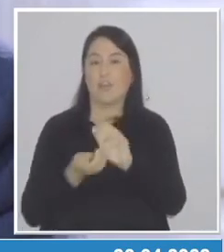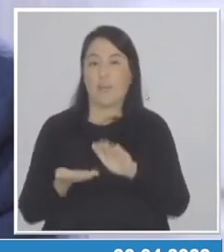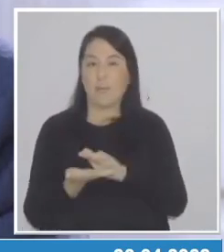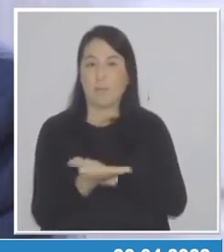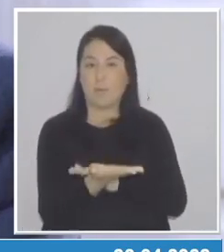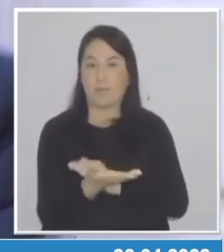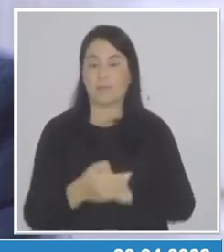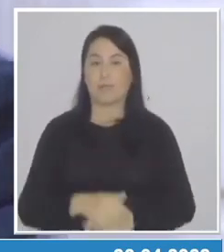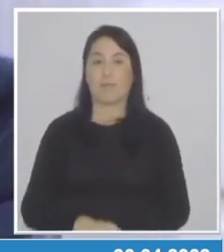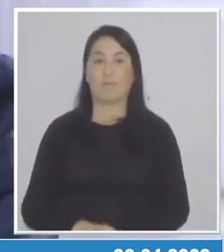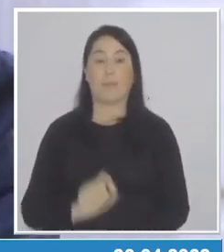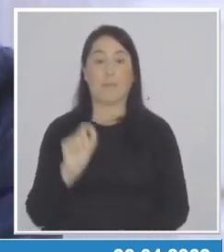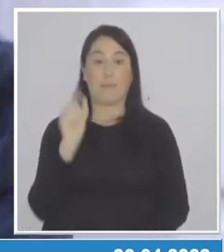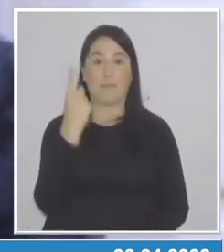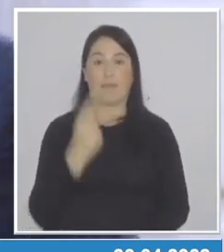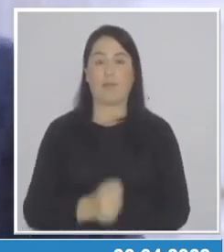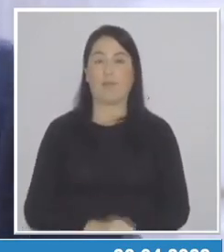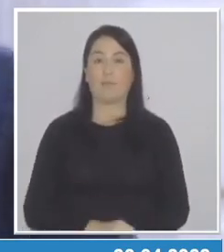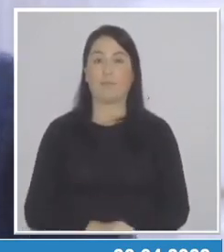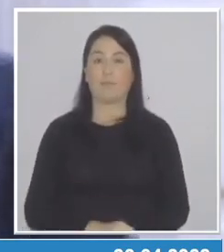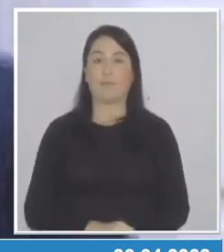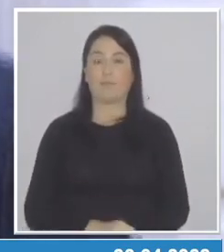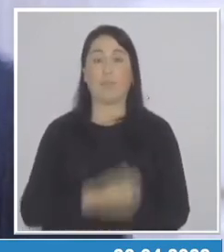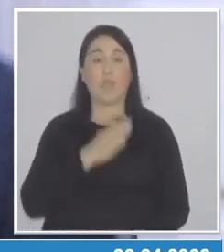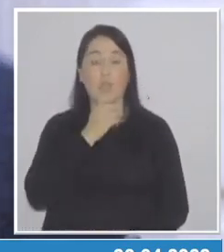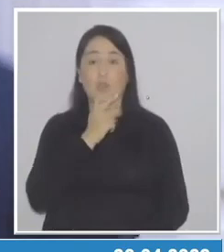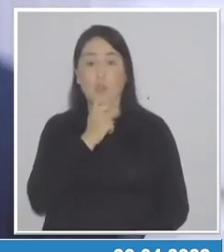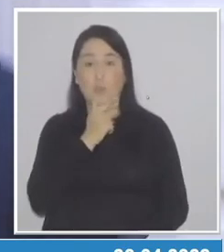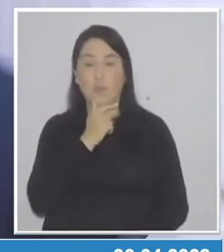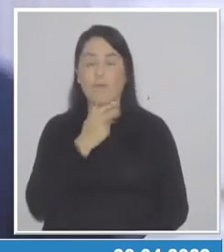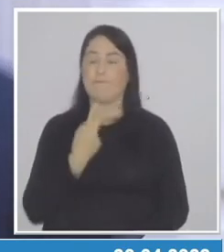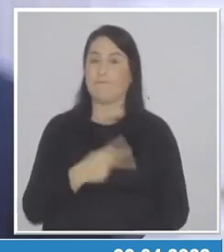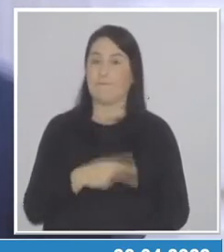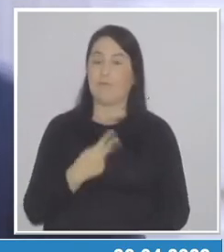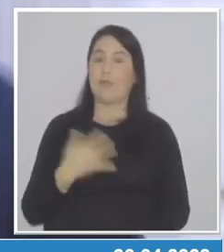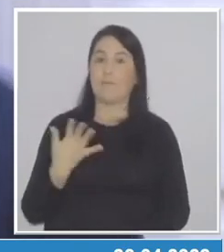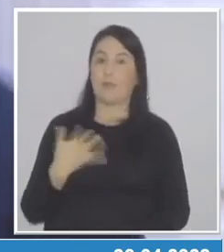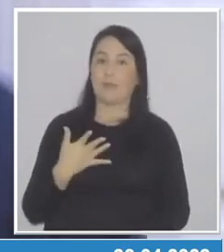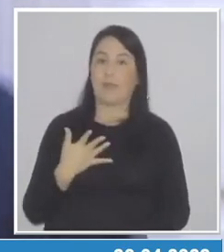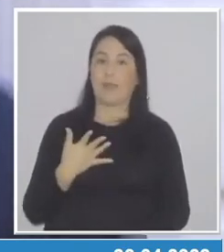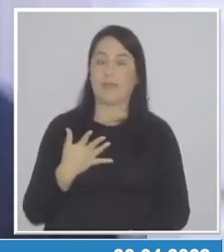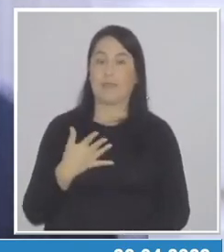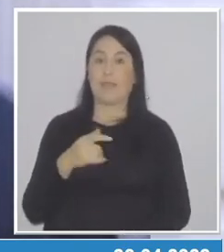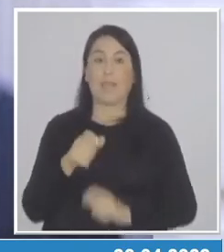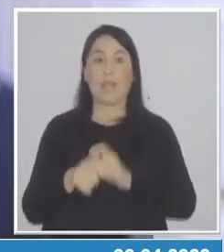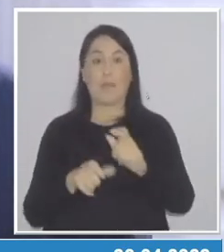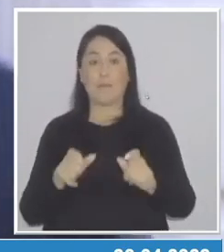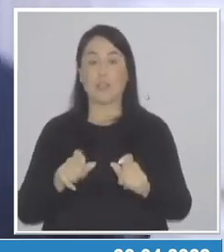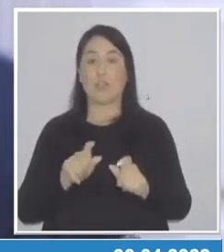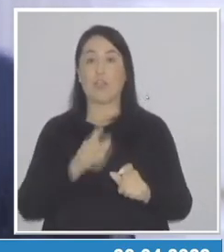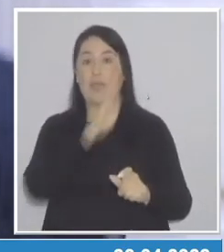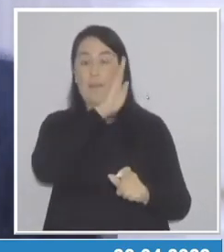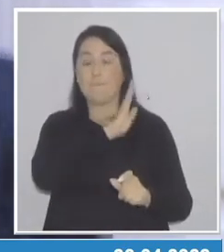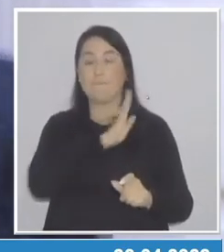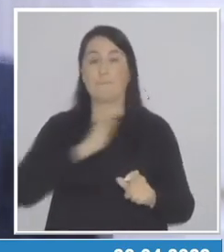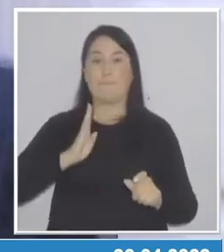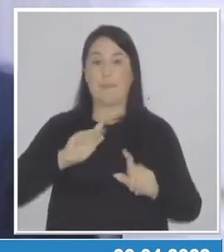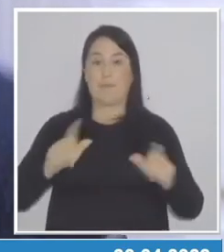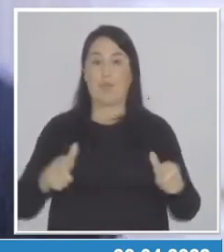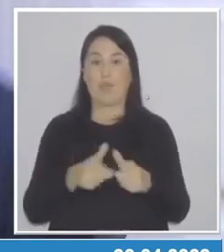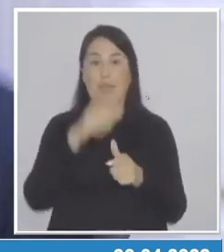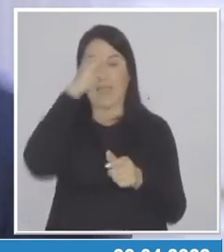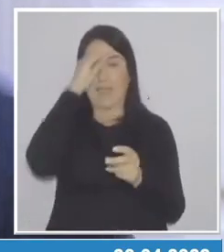Lo primero, sin duda es valiosa la consideración que han tenido las y los comisionados expertos en torno